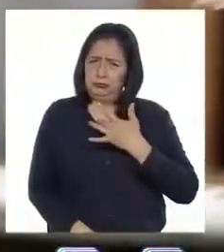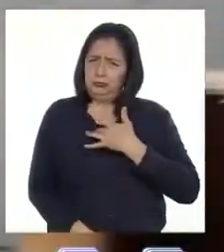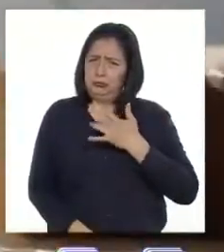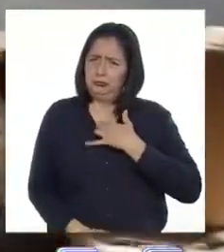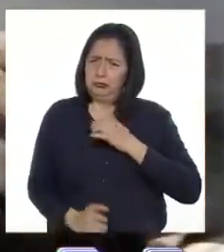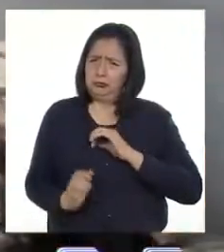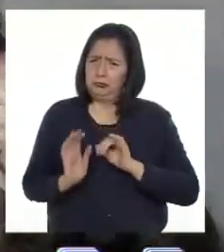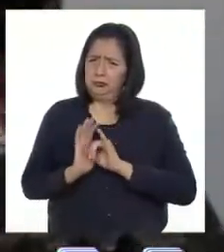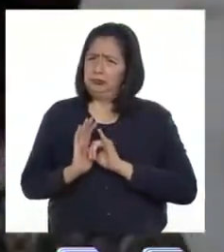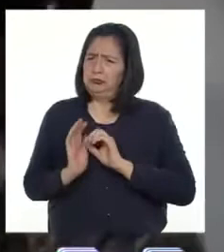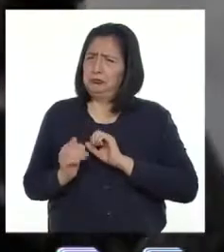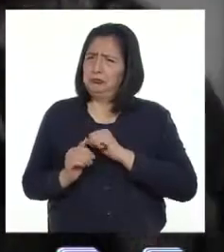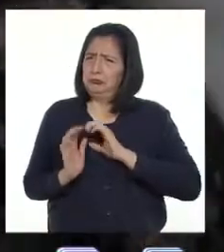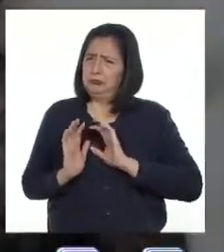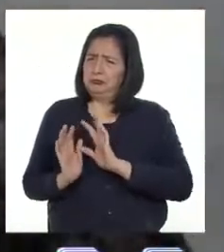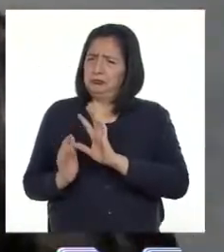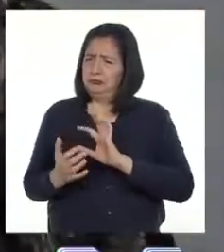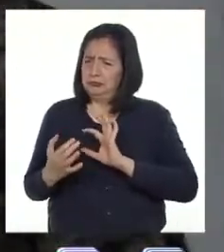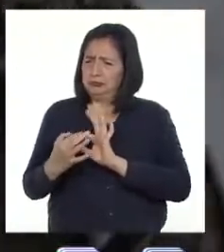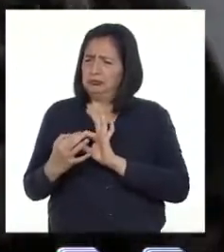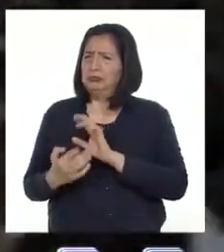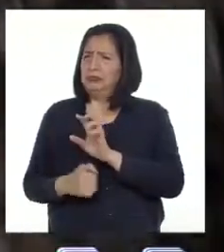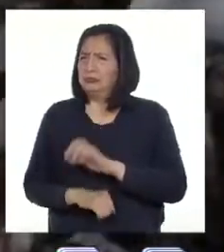bastante identificada. Es más,